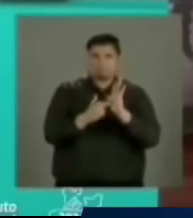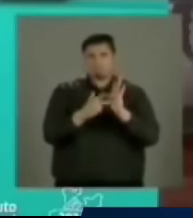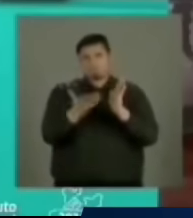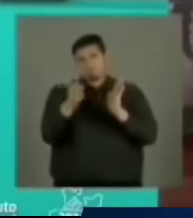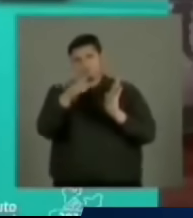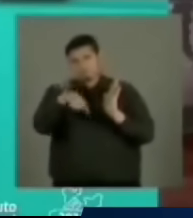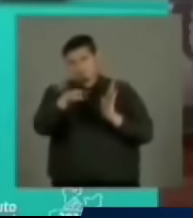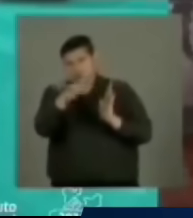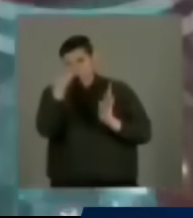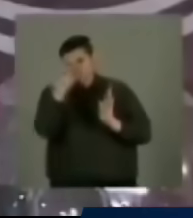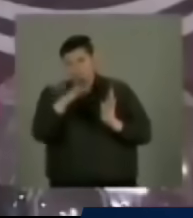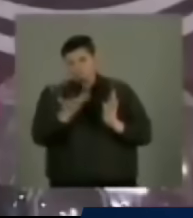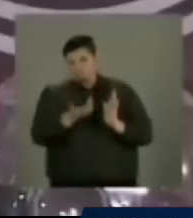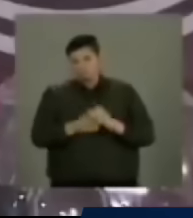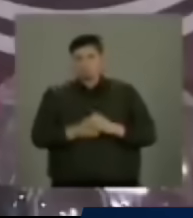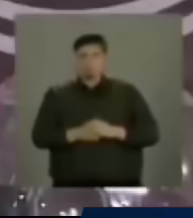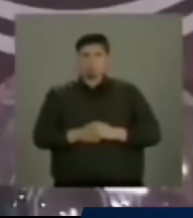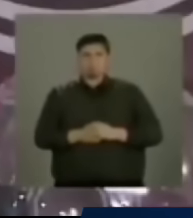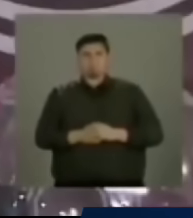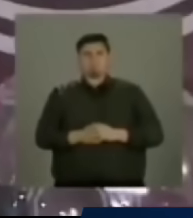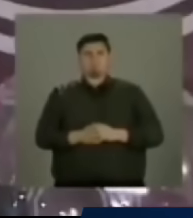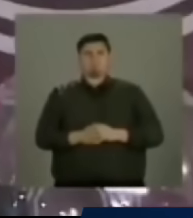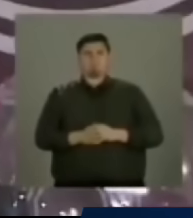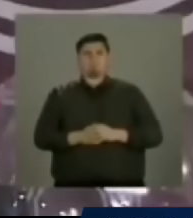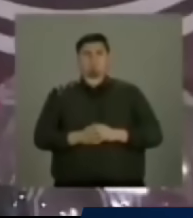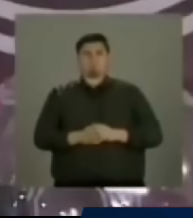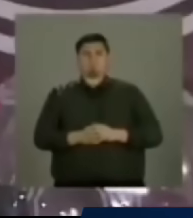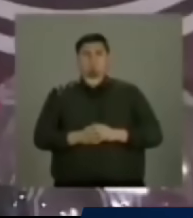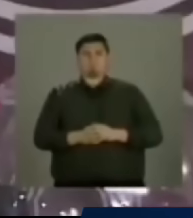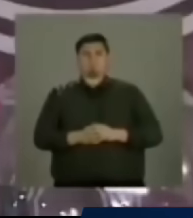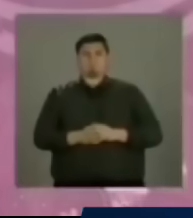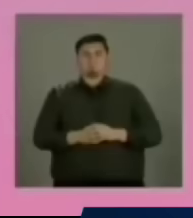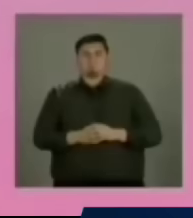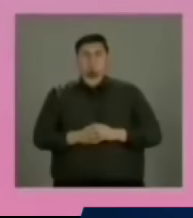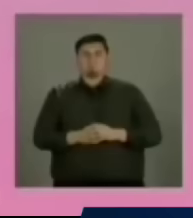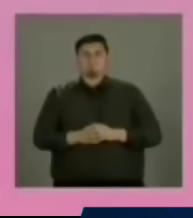tiempos a que revisen la actitud de este misógino